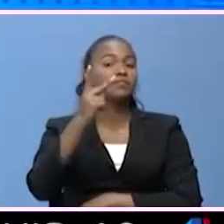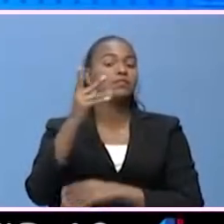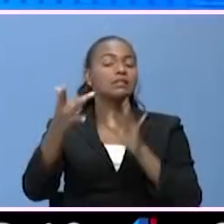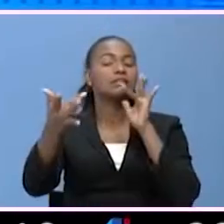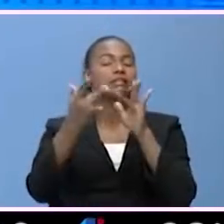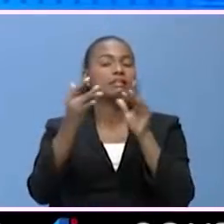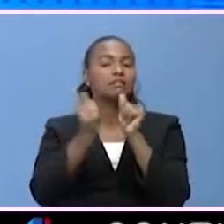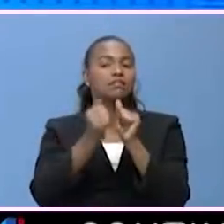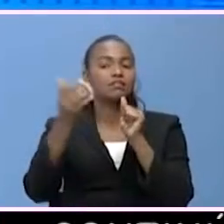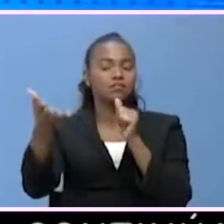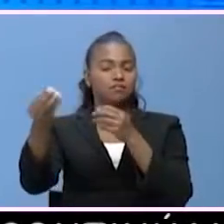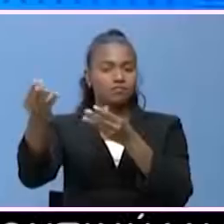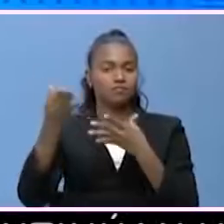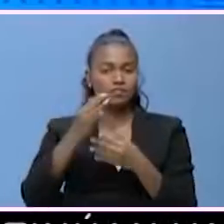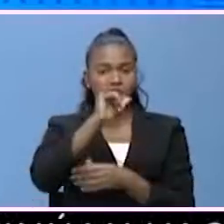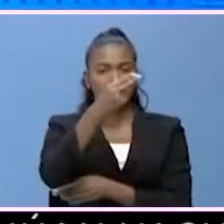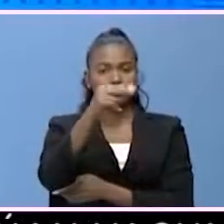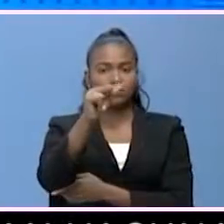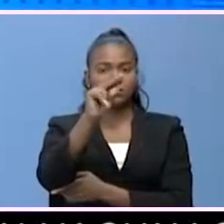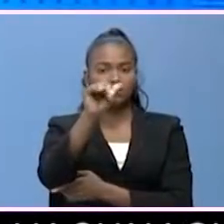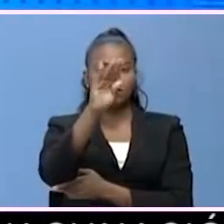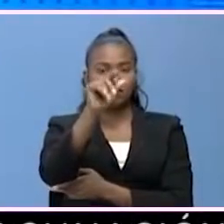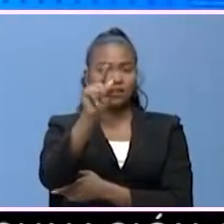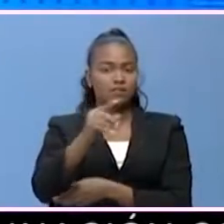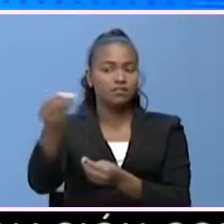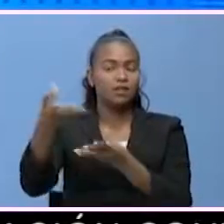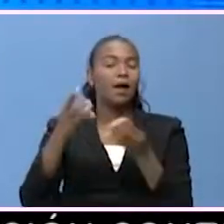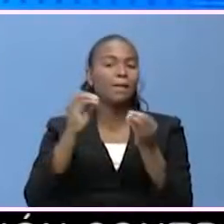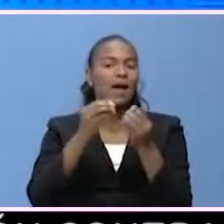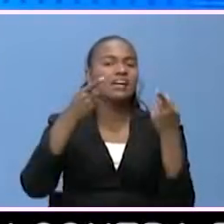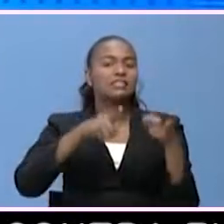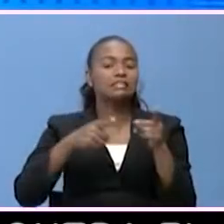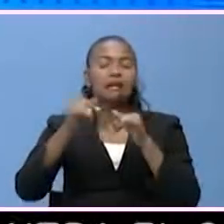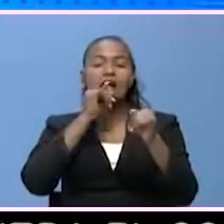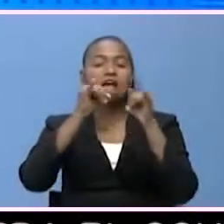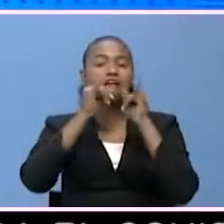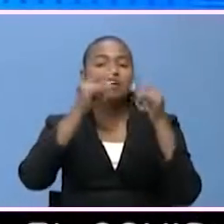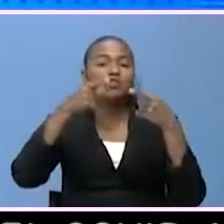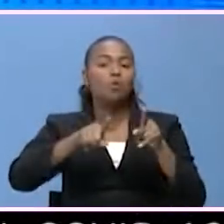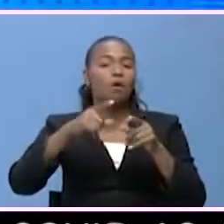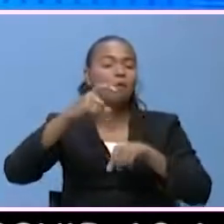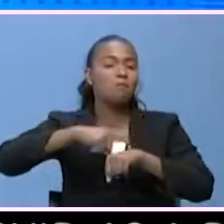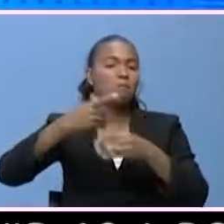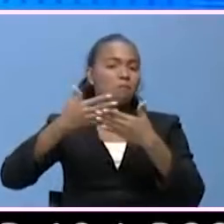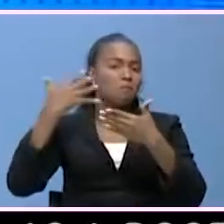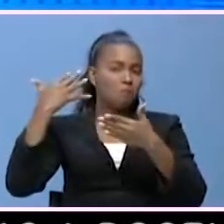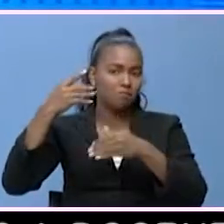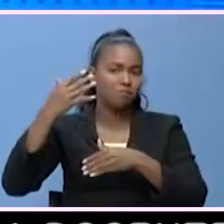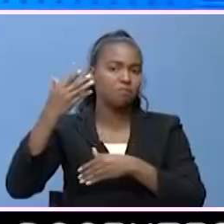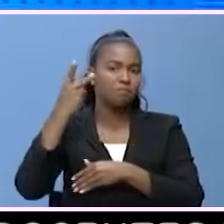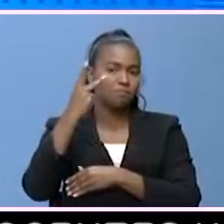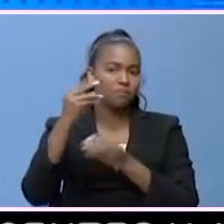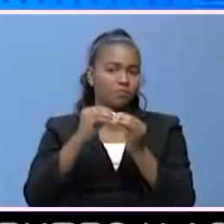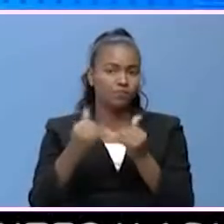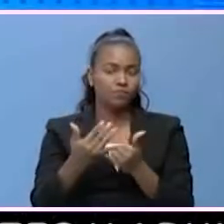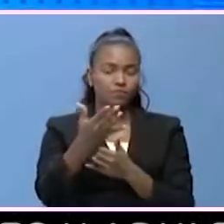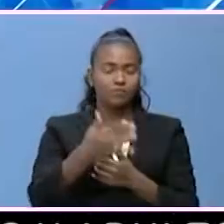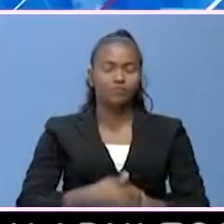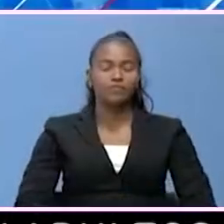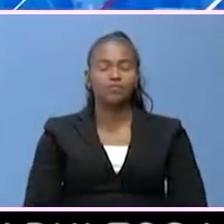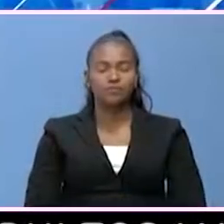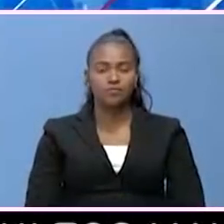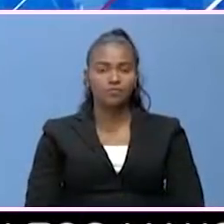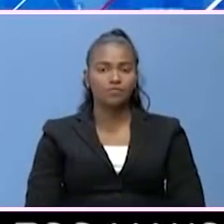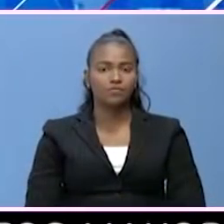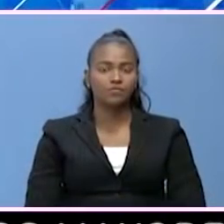conectamos en directo con nuestra compañera Joanna Báez con los detalles de esta rueda de prensa que pasó hace tan solo unos minutos. Adelante, Joanna, cuéntanos.